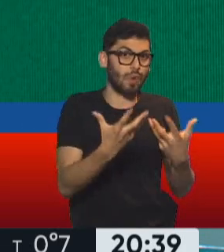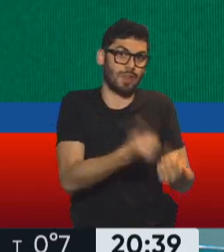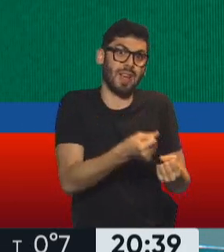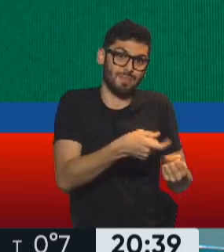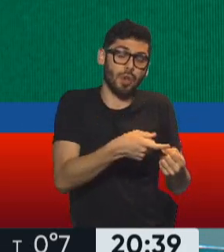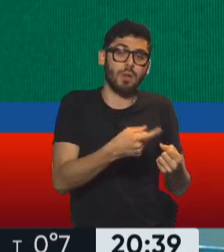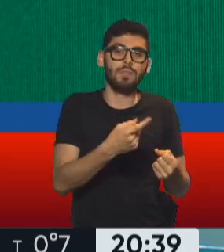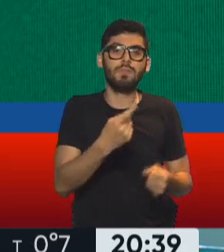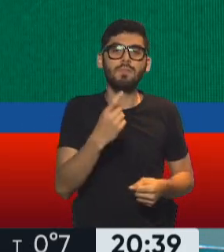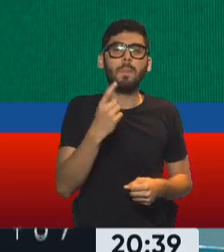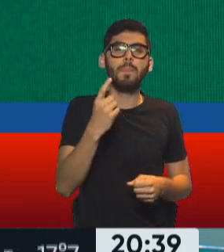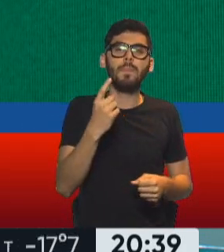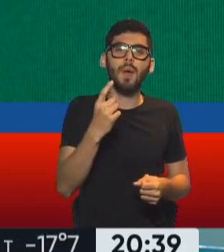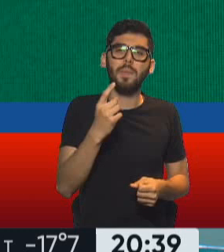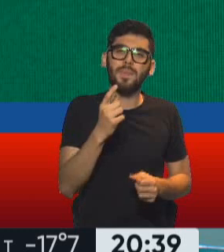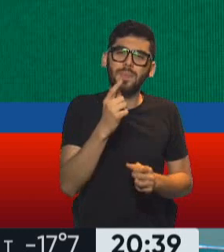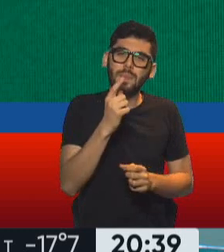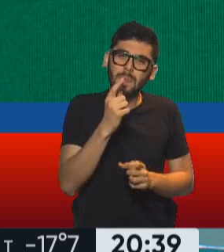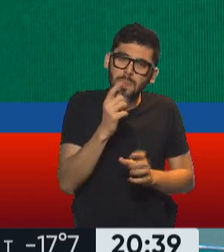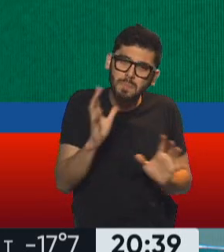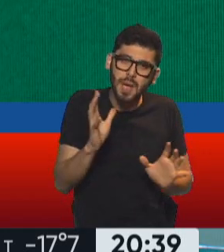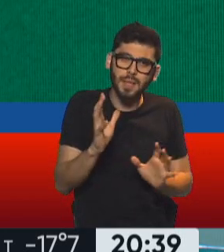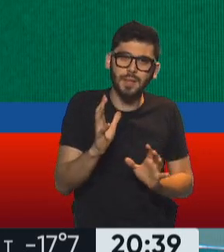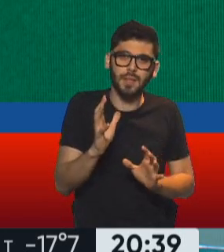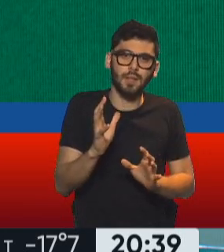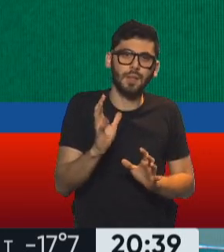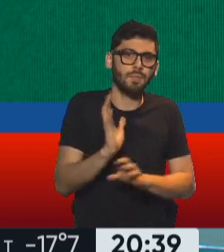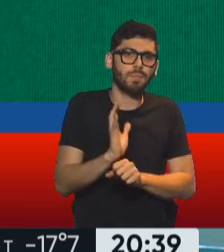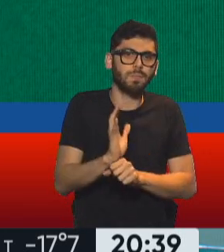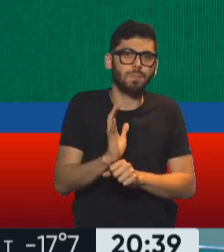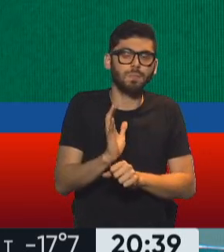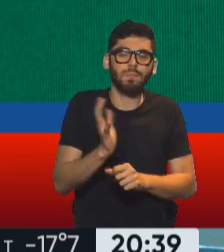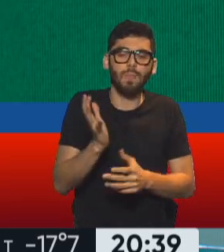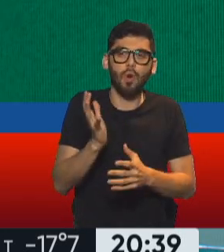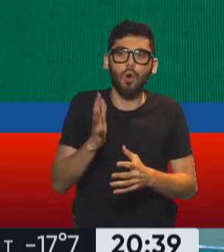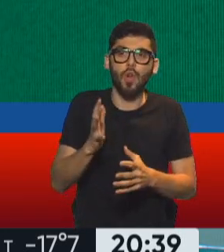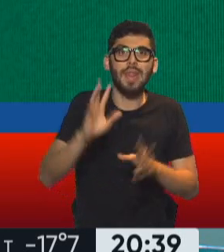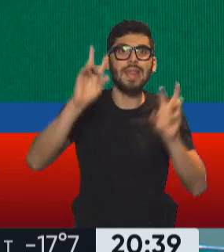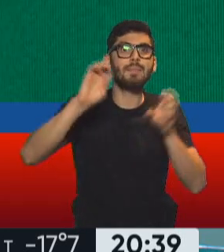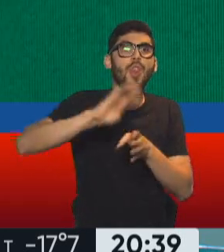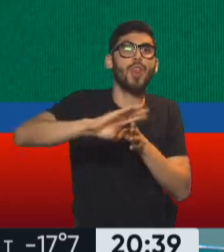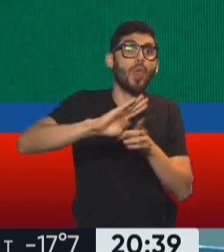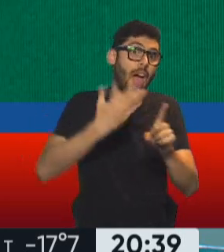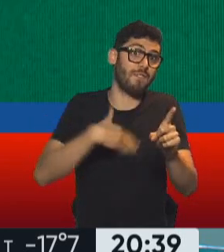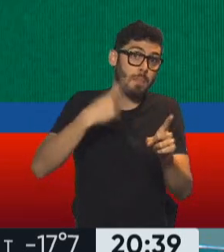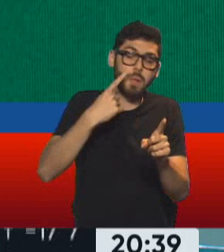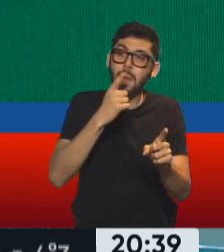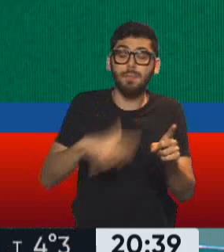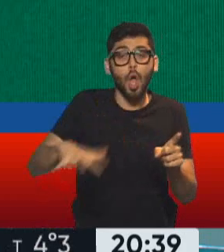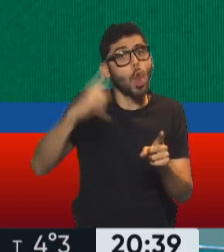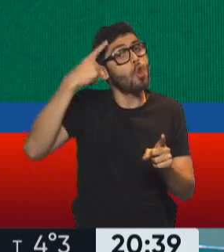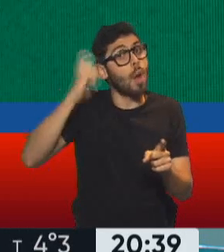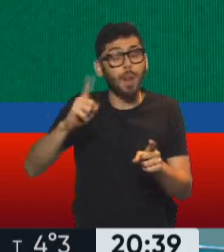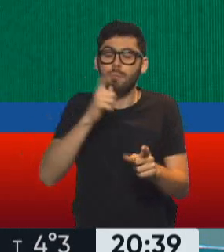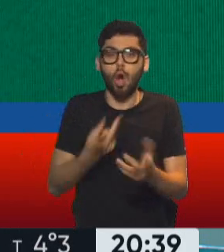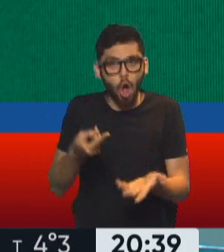oposición. Entonces, me parece que no terminamos de aprender la lección con respecto al endeudamiento al Fondo Monetario Internacional y como pueblo volvemos